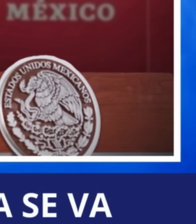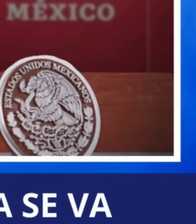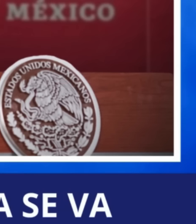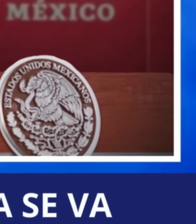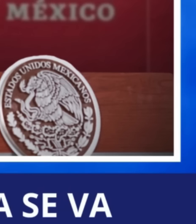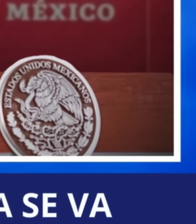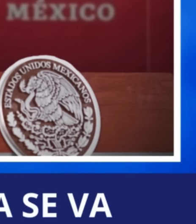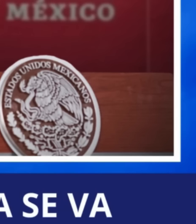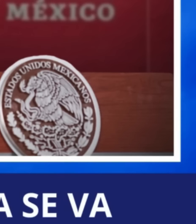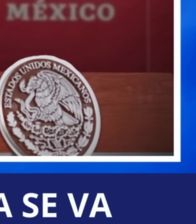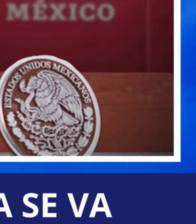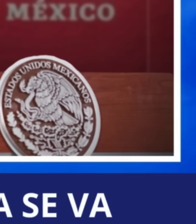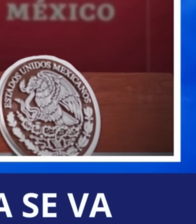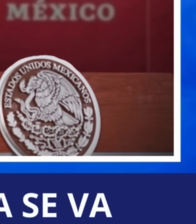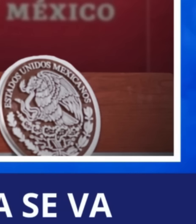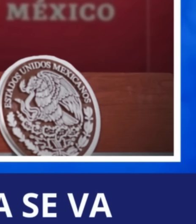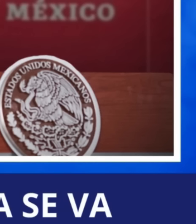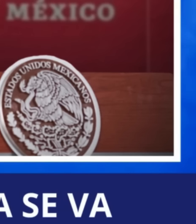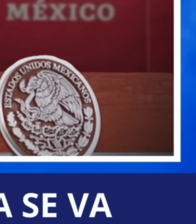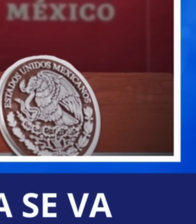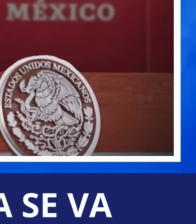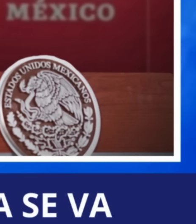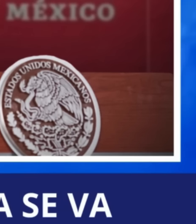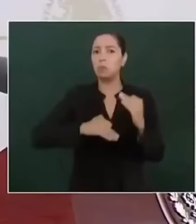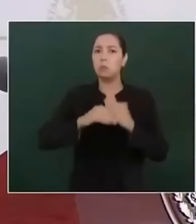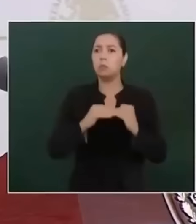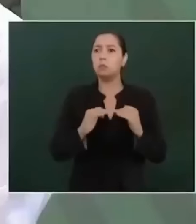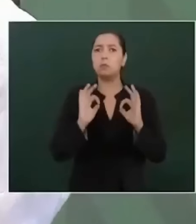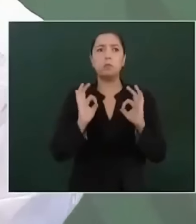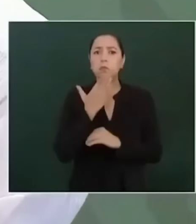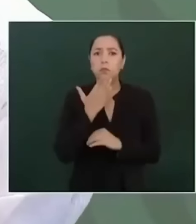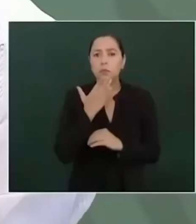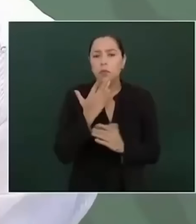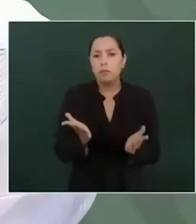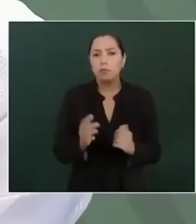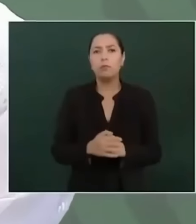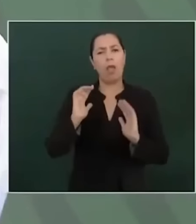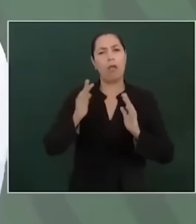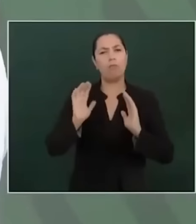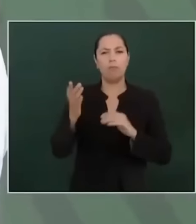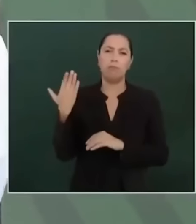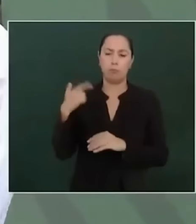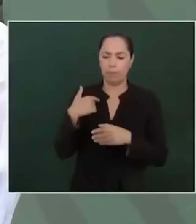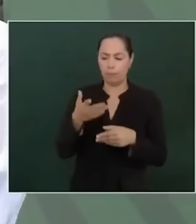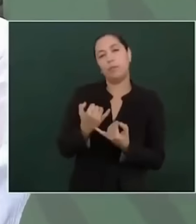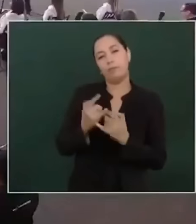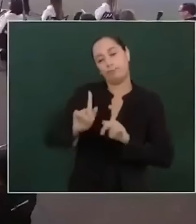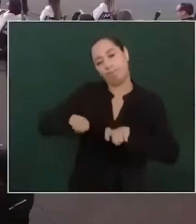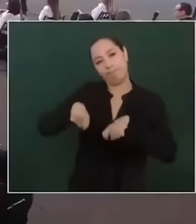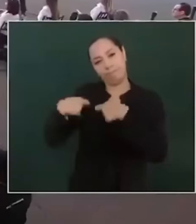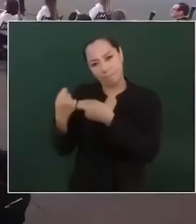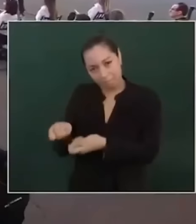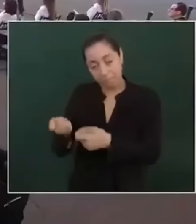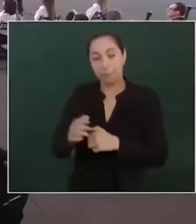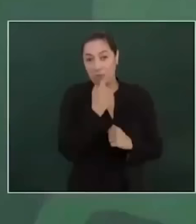dile al Señor López Obrador que ya deje de opinar yo ya entregué el bastón